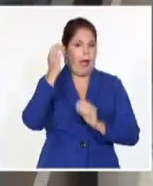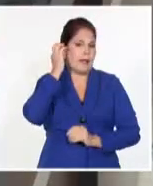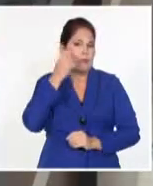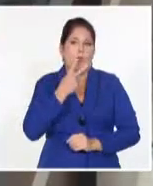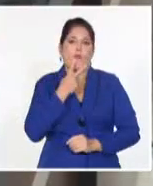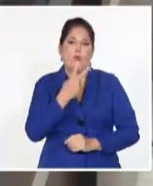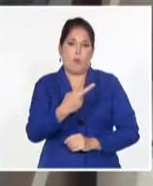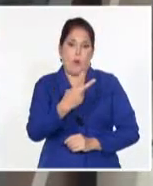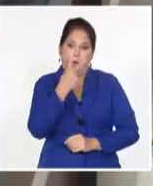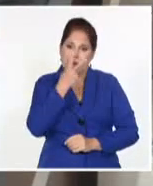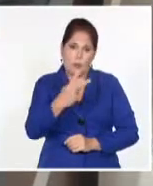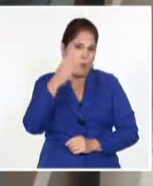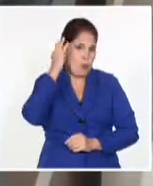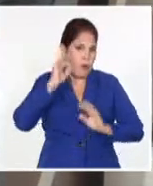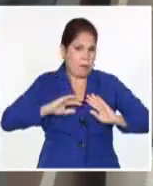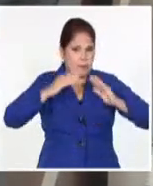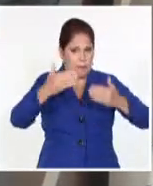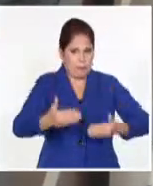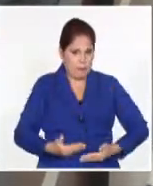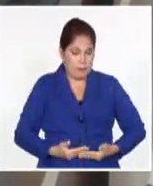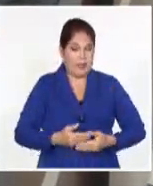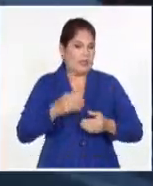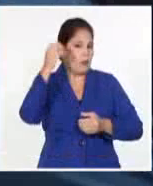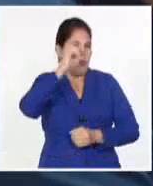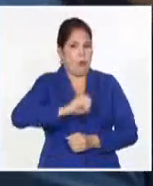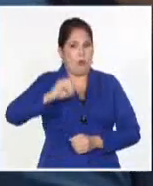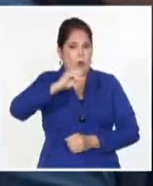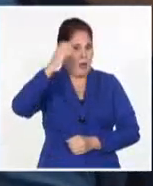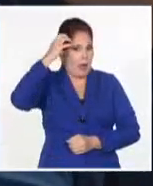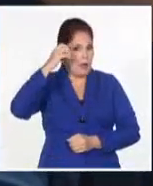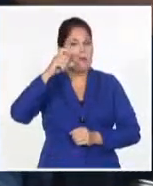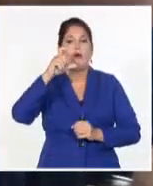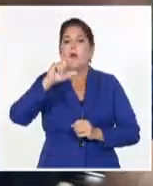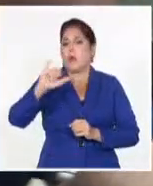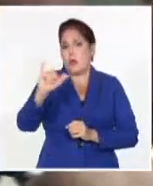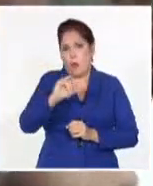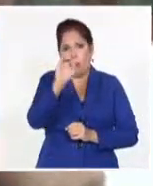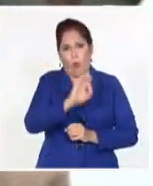materno-infantil desde los organismos de la Administración Central del Estado y las